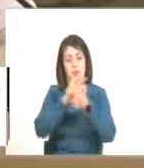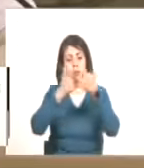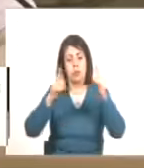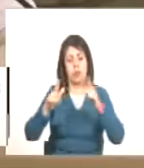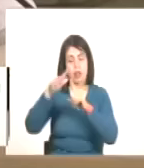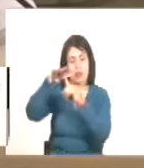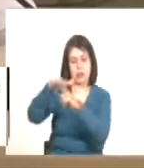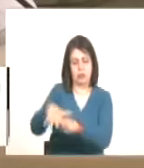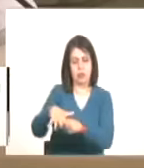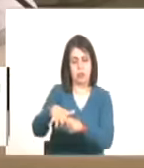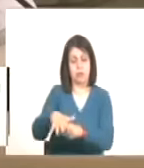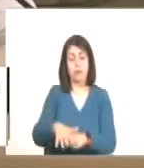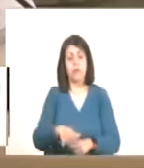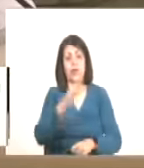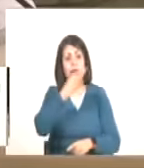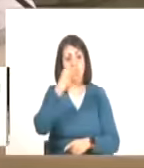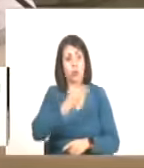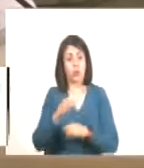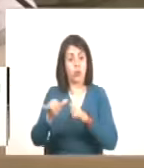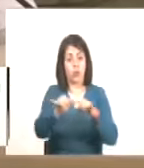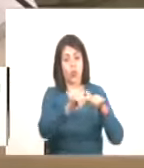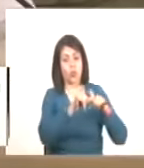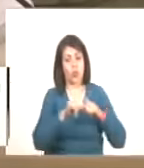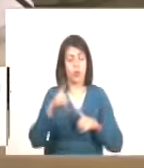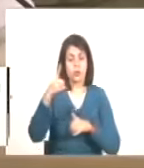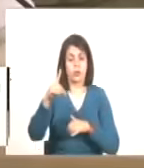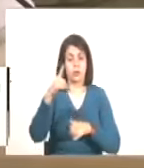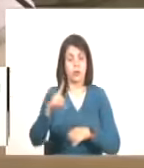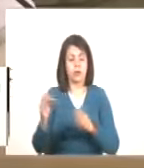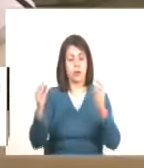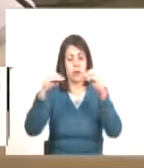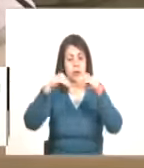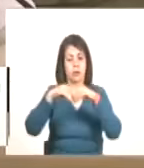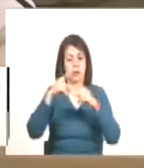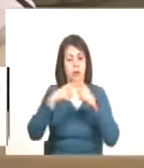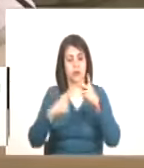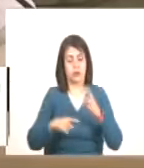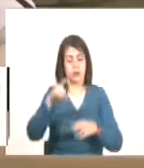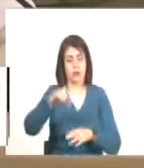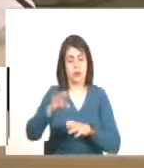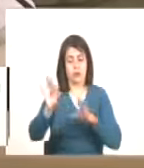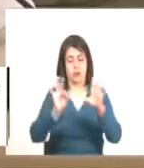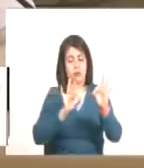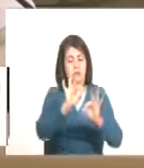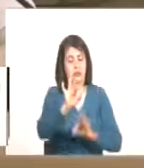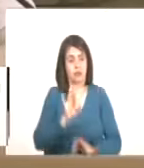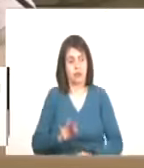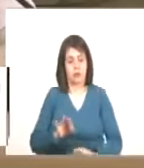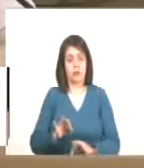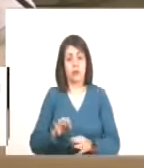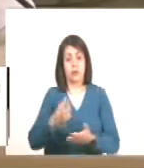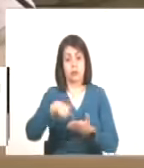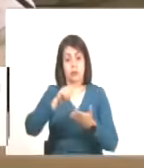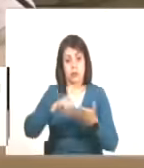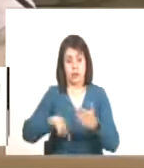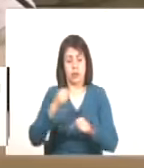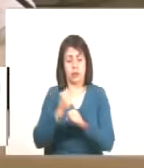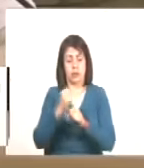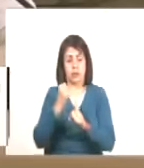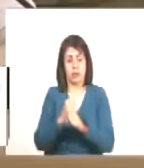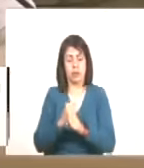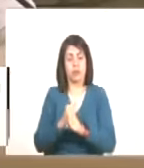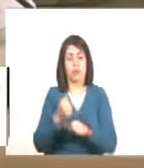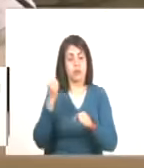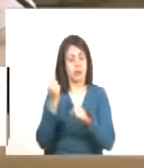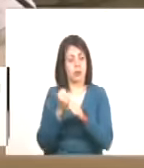de discriminación, que garantice igualdad de derechos, adecuadas condiciones de selección, contratación y empleo en